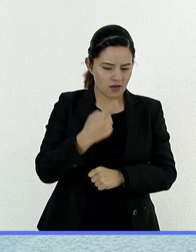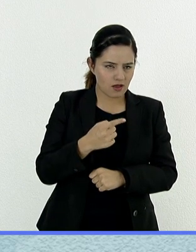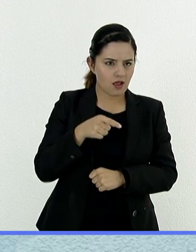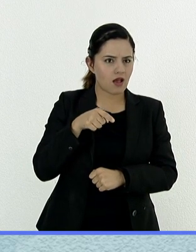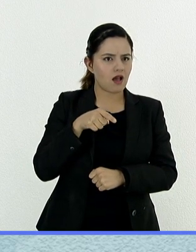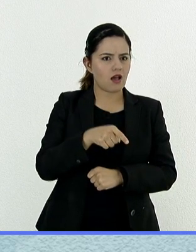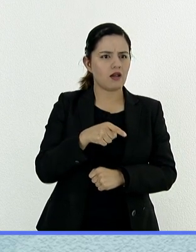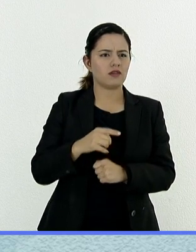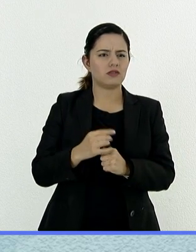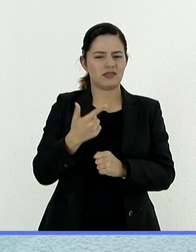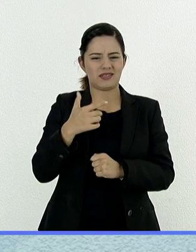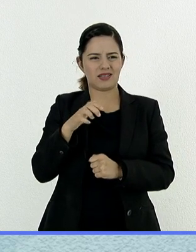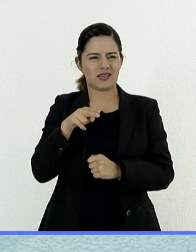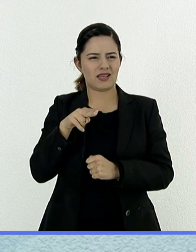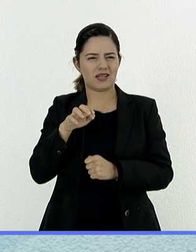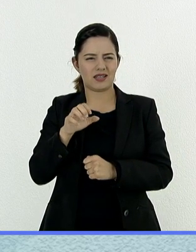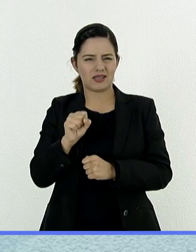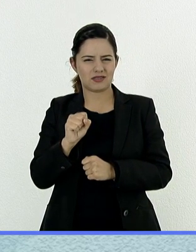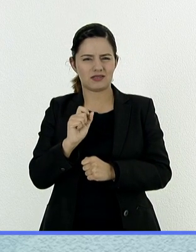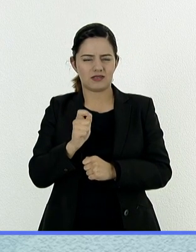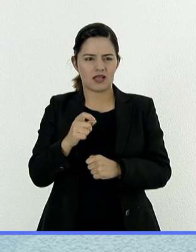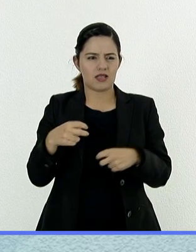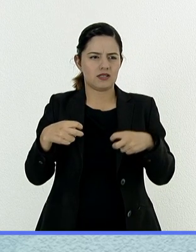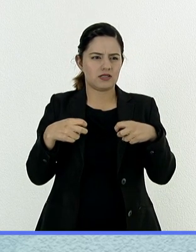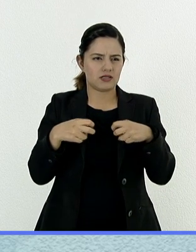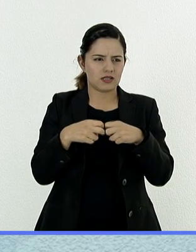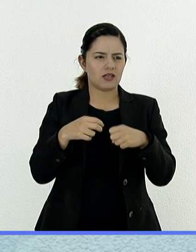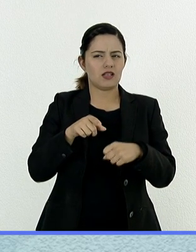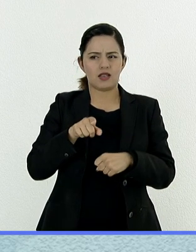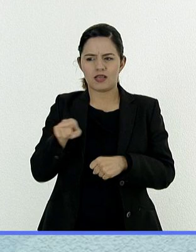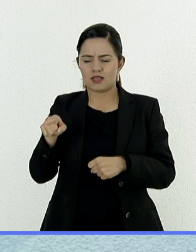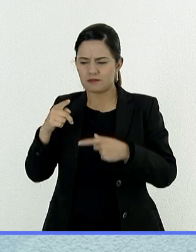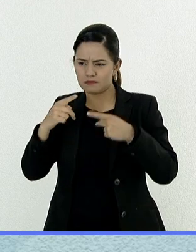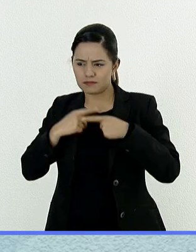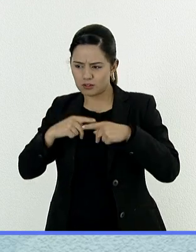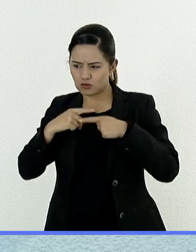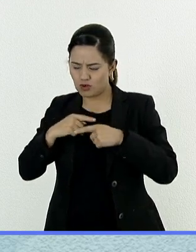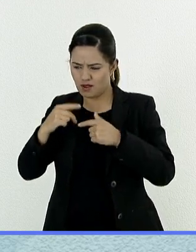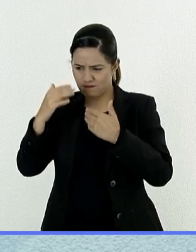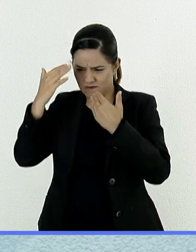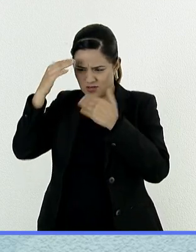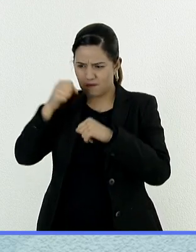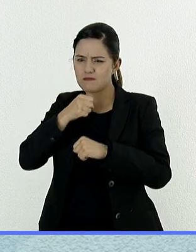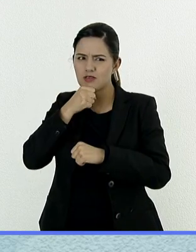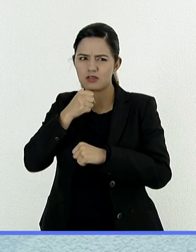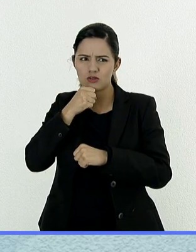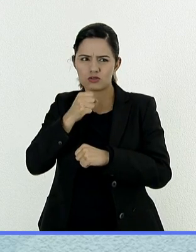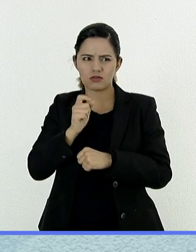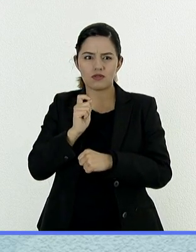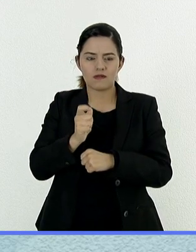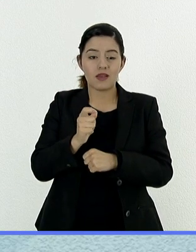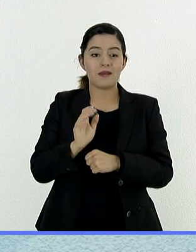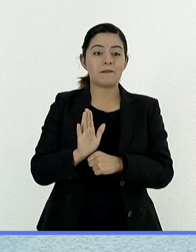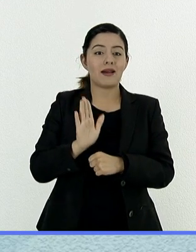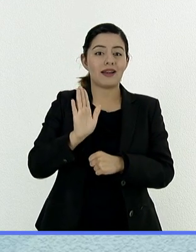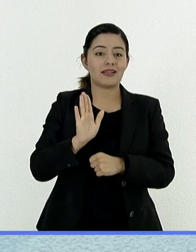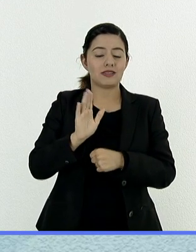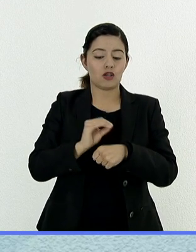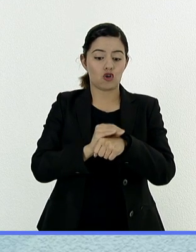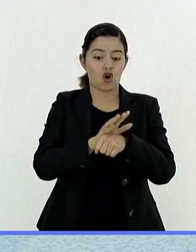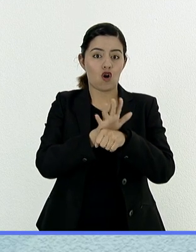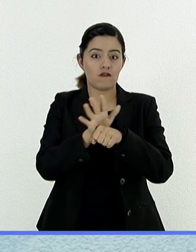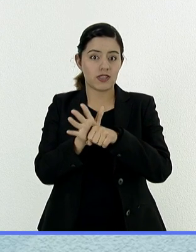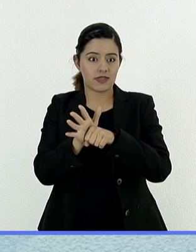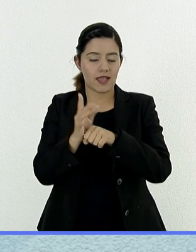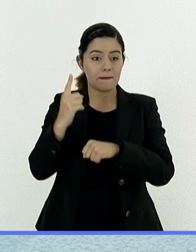en los cerebros de personas adultas mayores esto es Parece ser que la covid 19 induce un estado